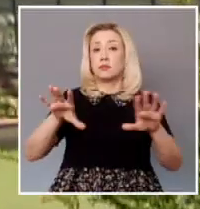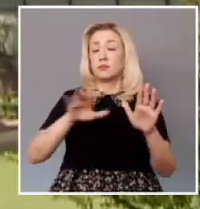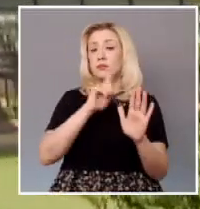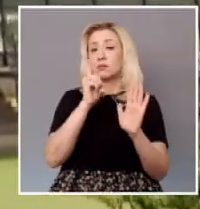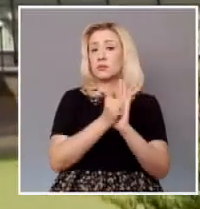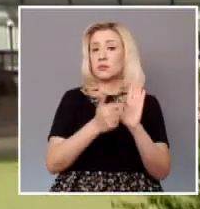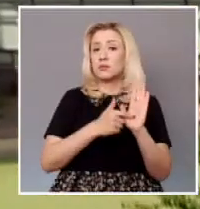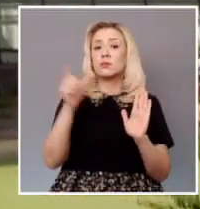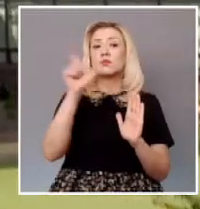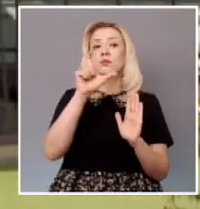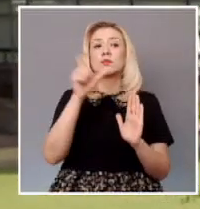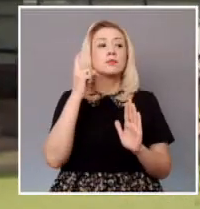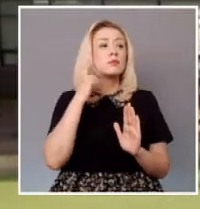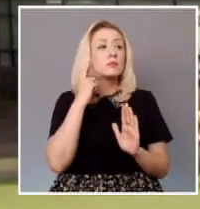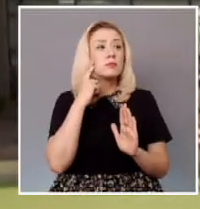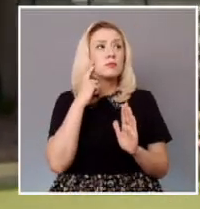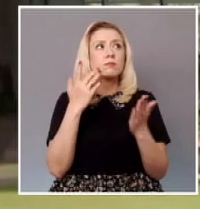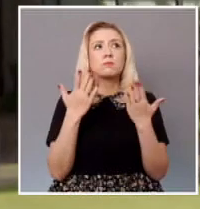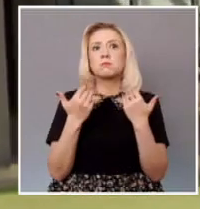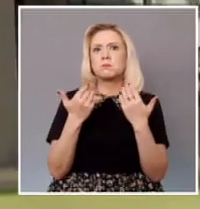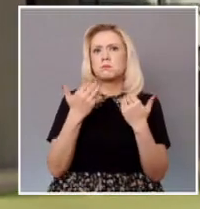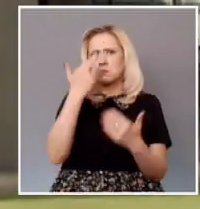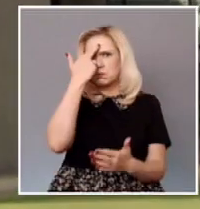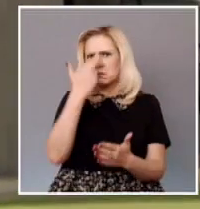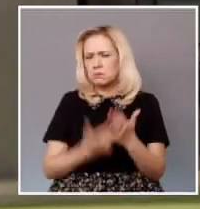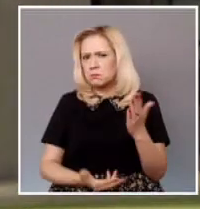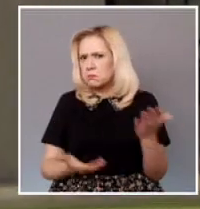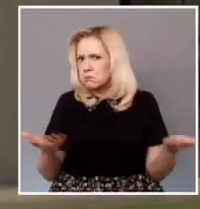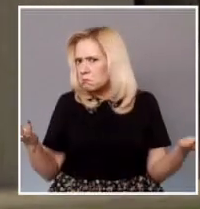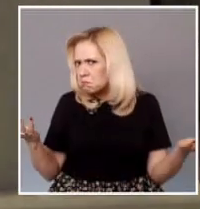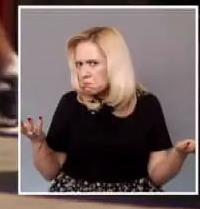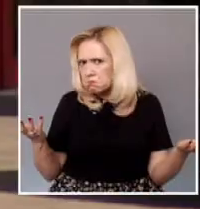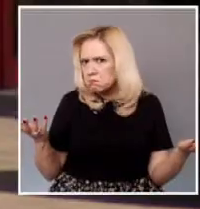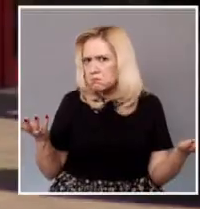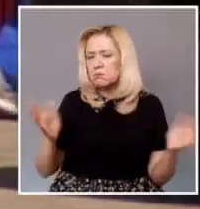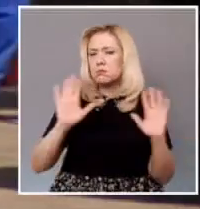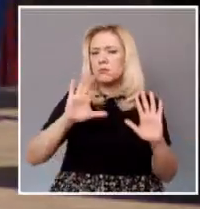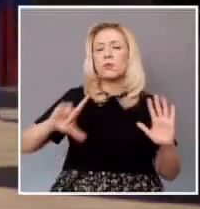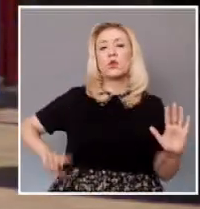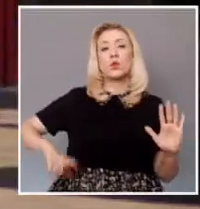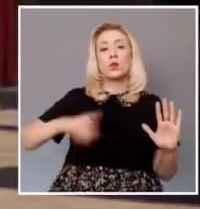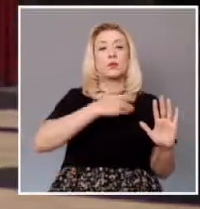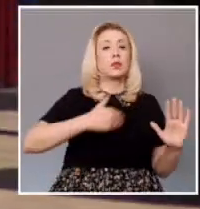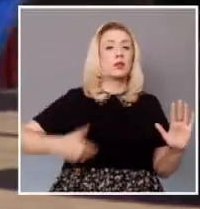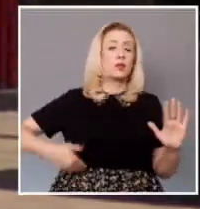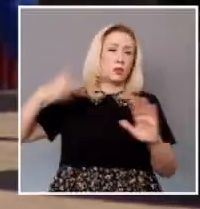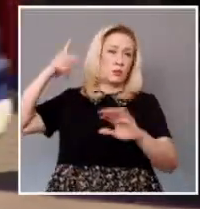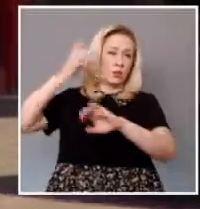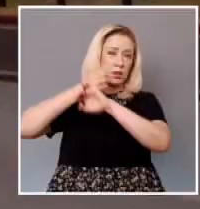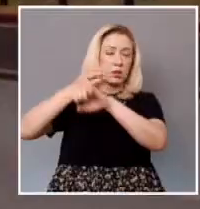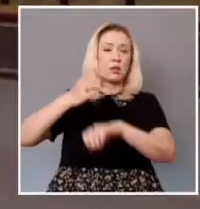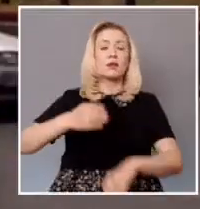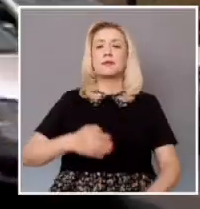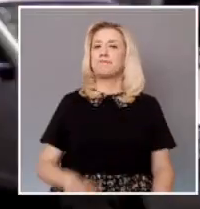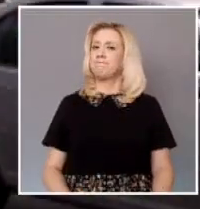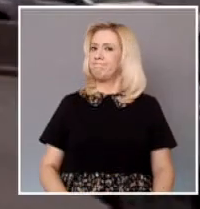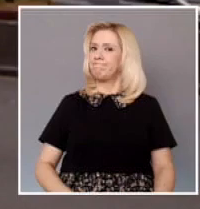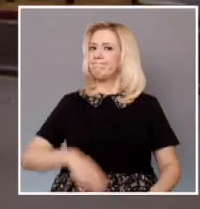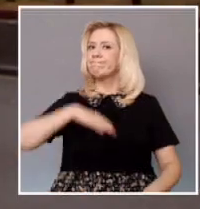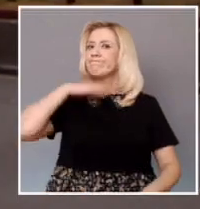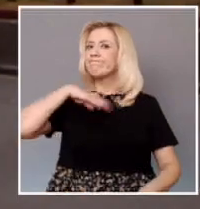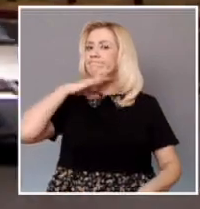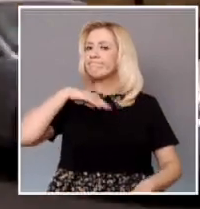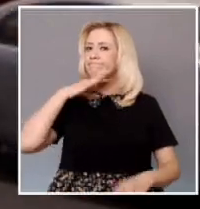exista causa que justifique lo contrario. Esto al resolver que el gobernador del estado omitió injustificadamente la publicación de un